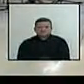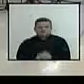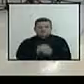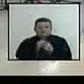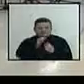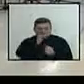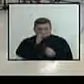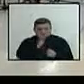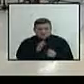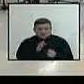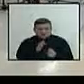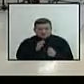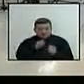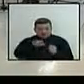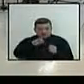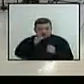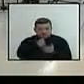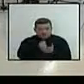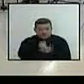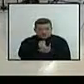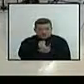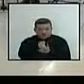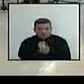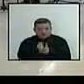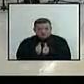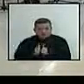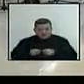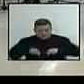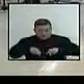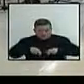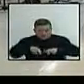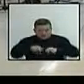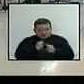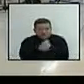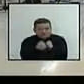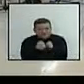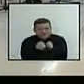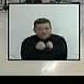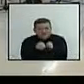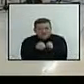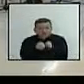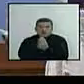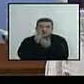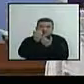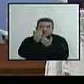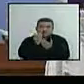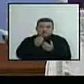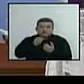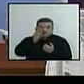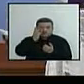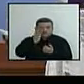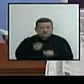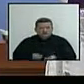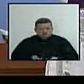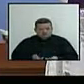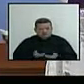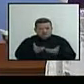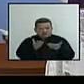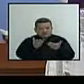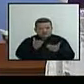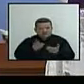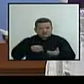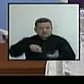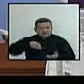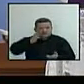Seguros de tu ayuda y caminando con fervor, te pedimos nos concedas, Señor Dios